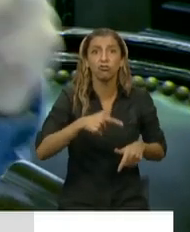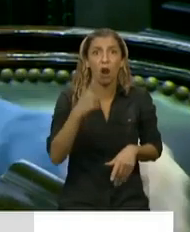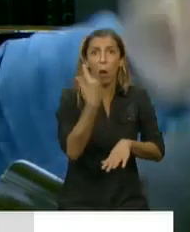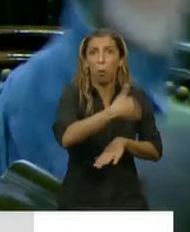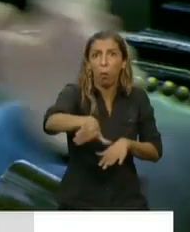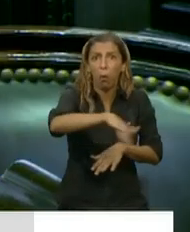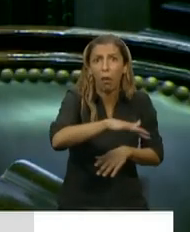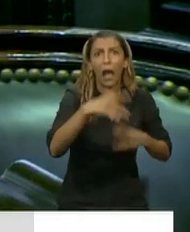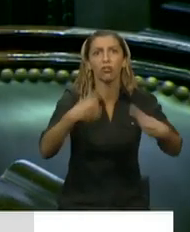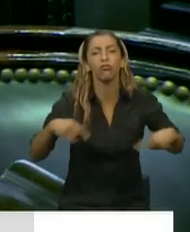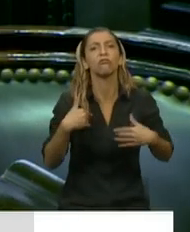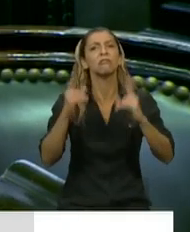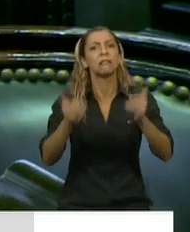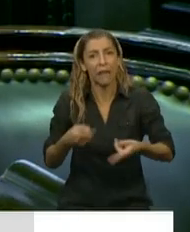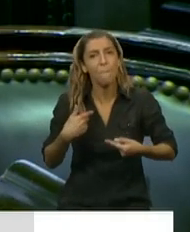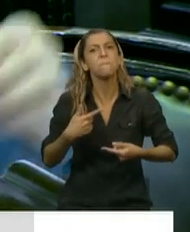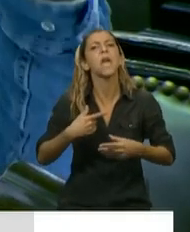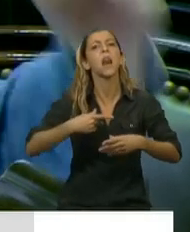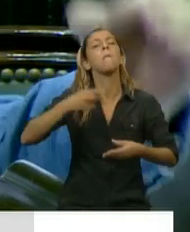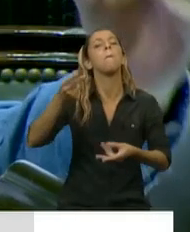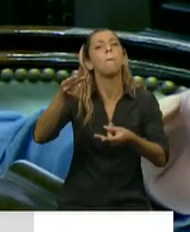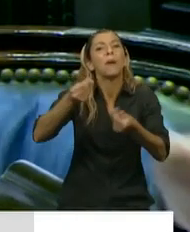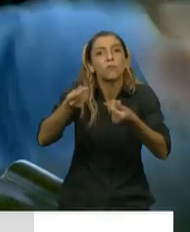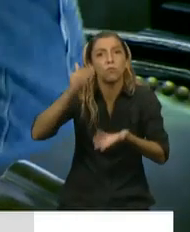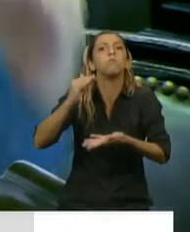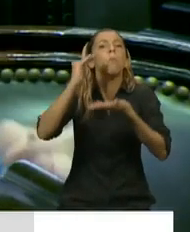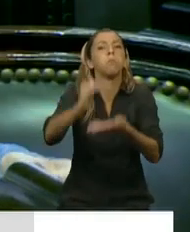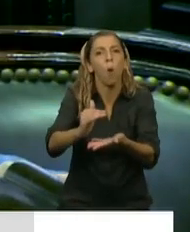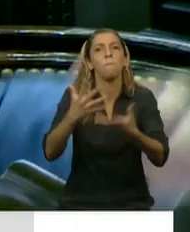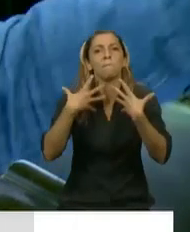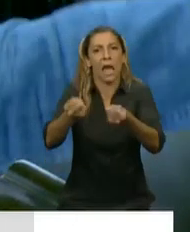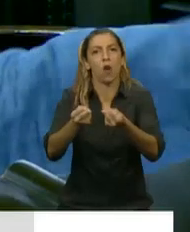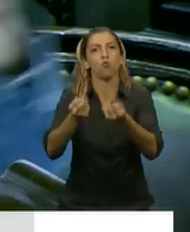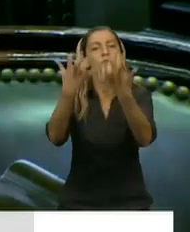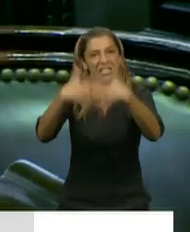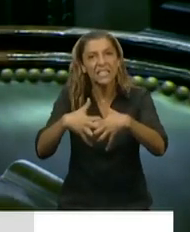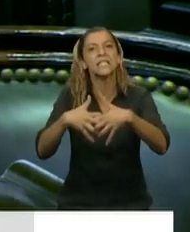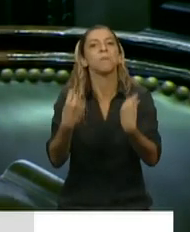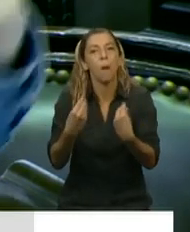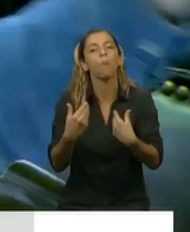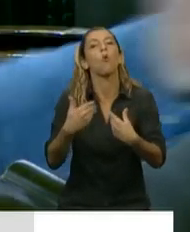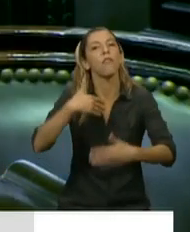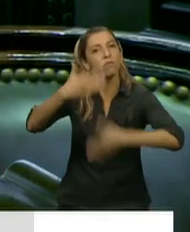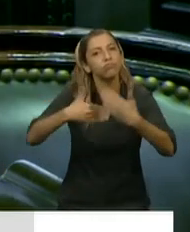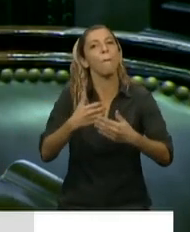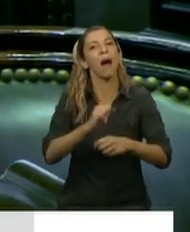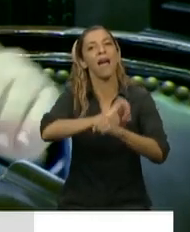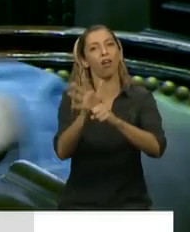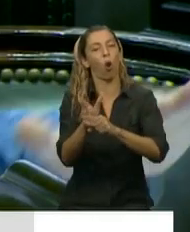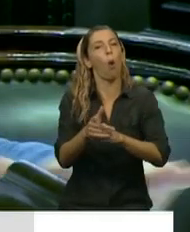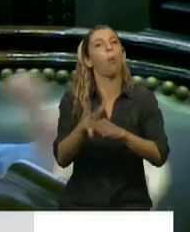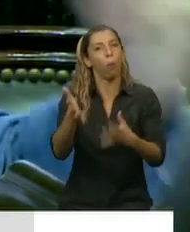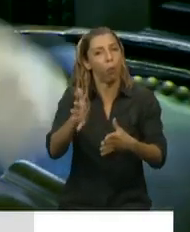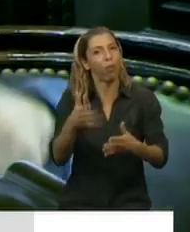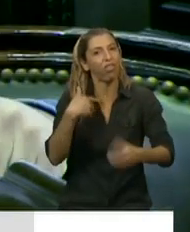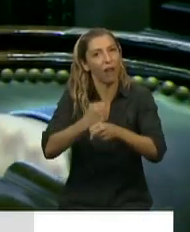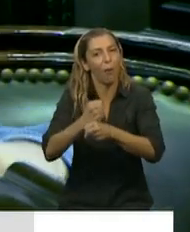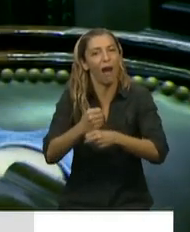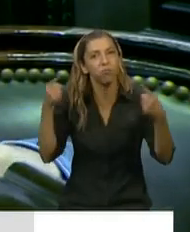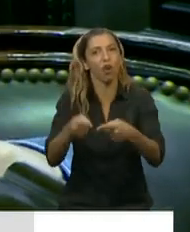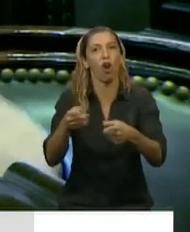entre 15.000 millones y 20.000 millones de dólares para otorgar tres asignaciones específicas. Una, un salario de cuarentena o